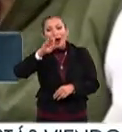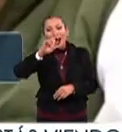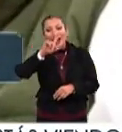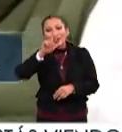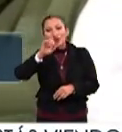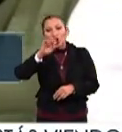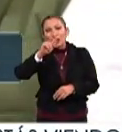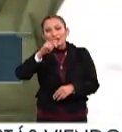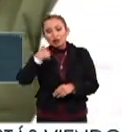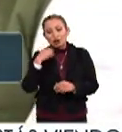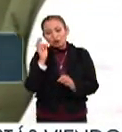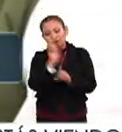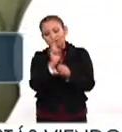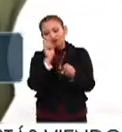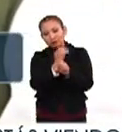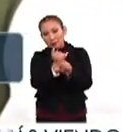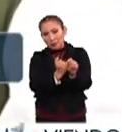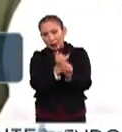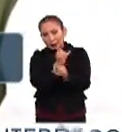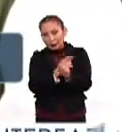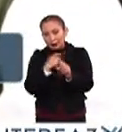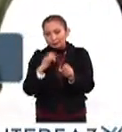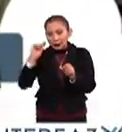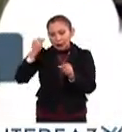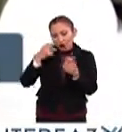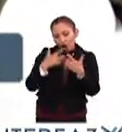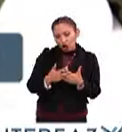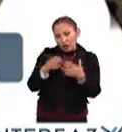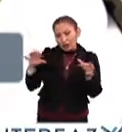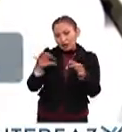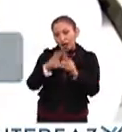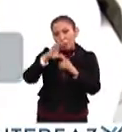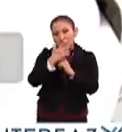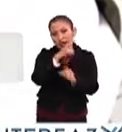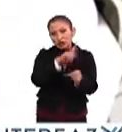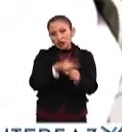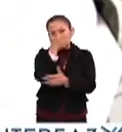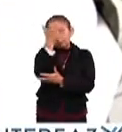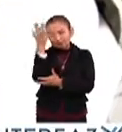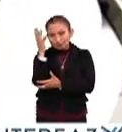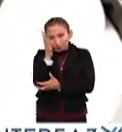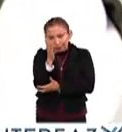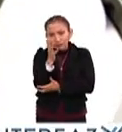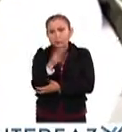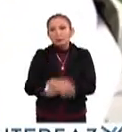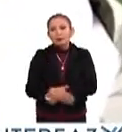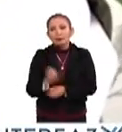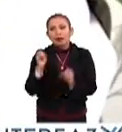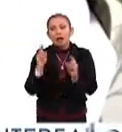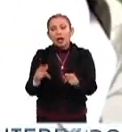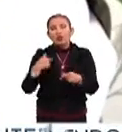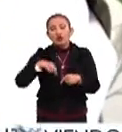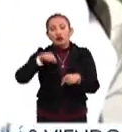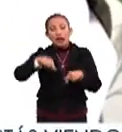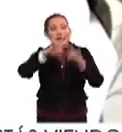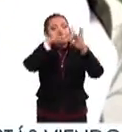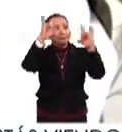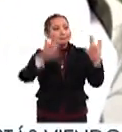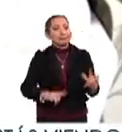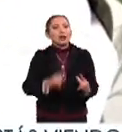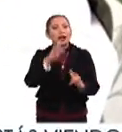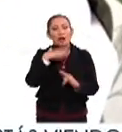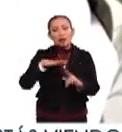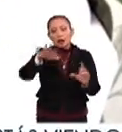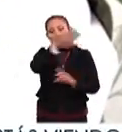Cortés. Soy Supervisión de Investigación y Transferencia de Tecnología de la Comisión Nacional Forestal. Estamos en el stand del